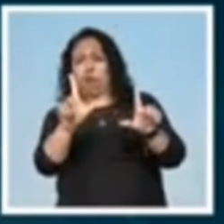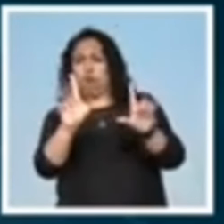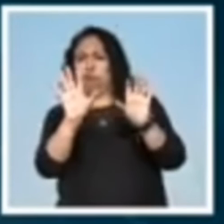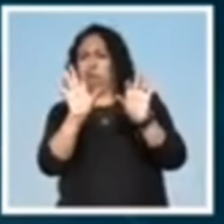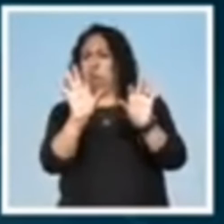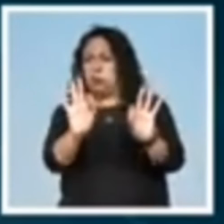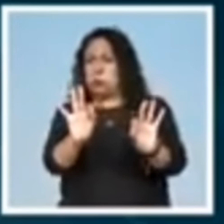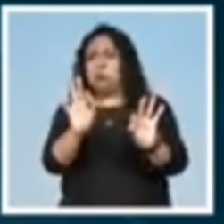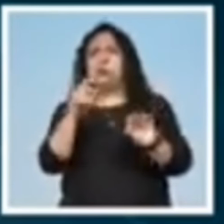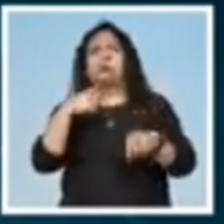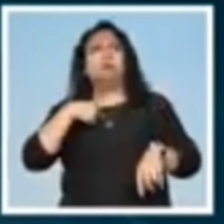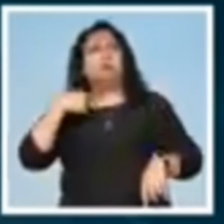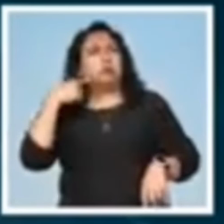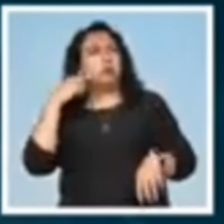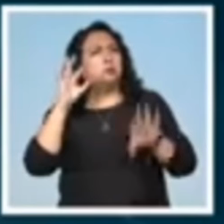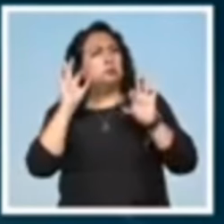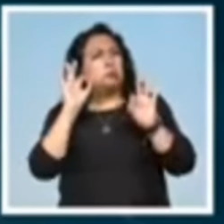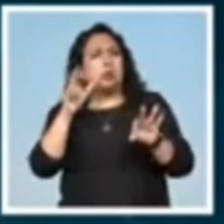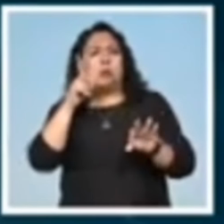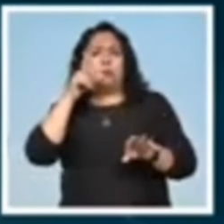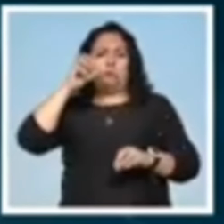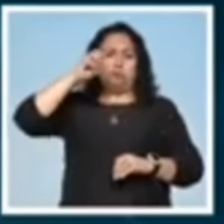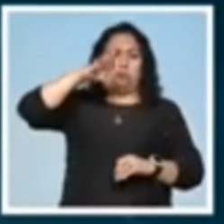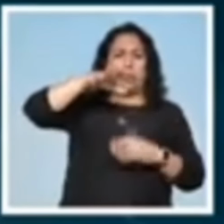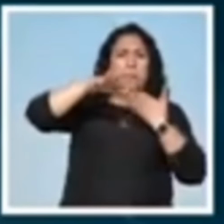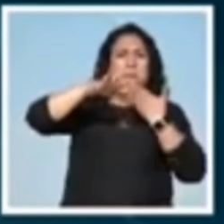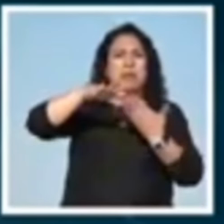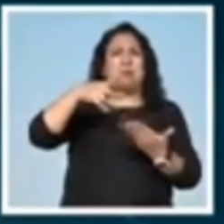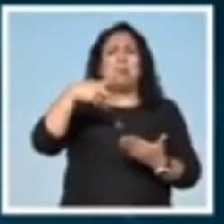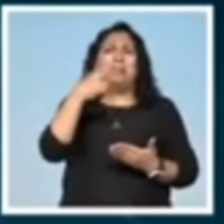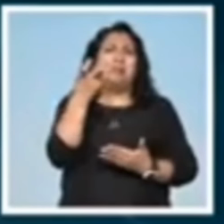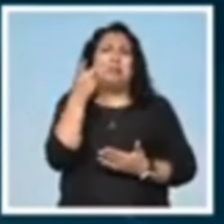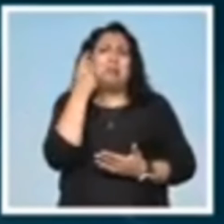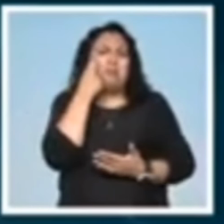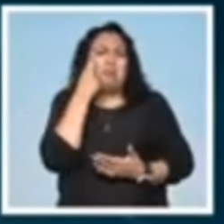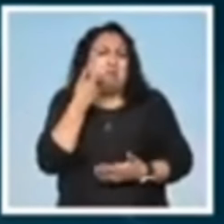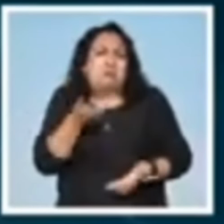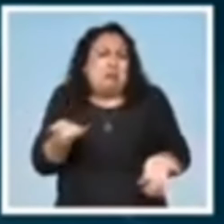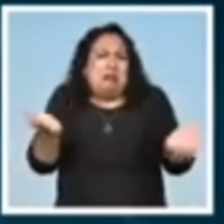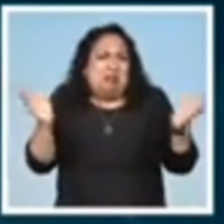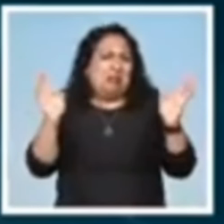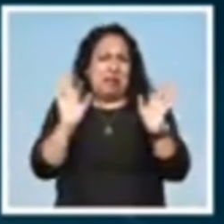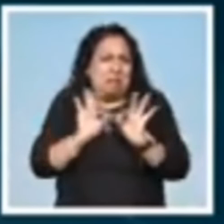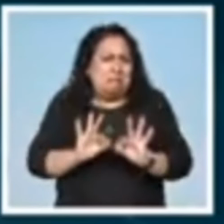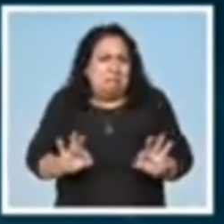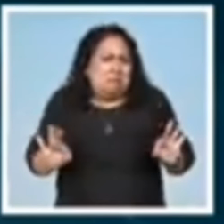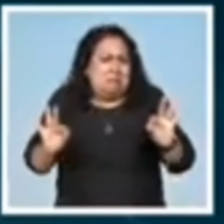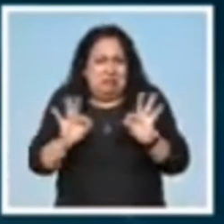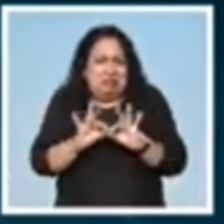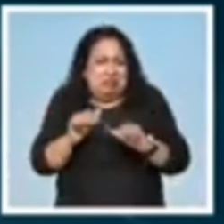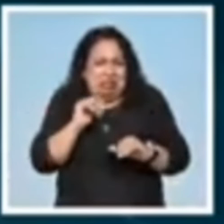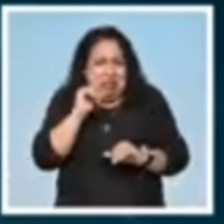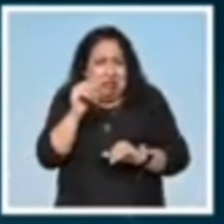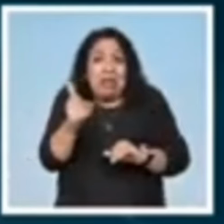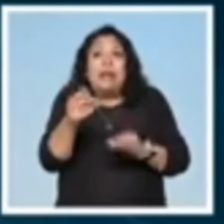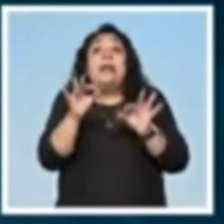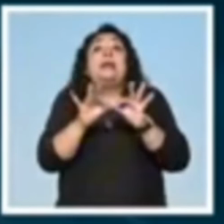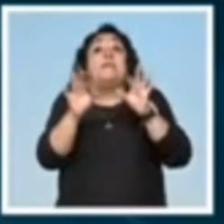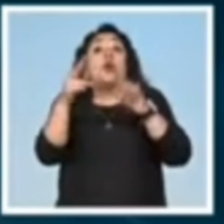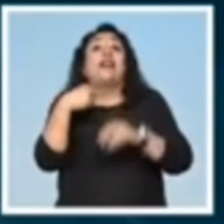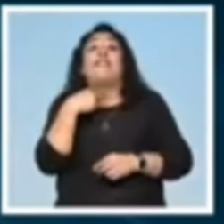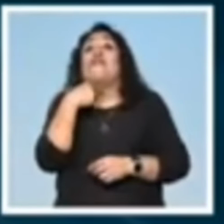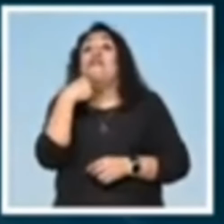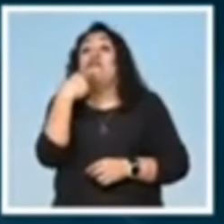quedaron muy bien sonorizados muy bien iluminadas pero para tal caso es lo de menos este lo que es más importante es lo la la sus